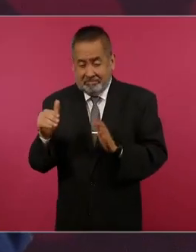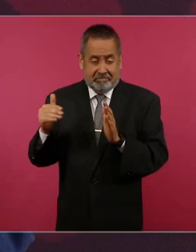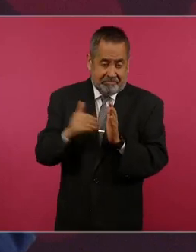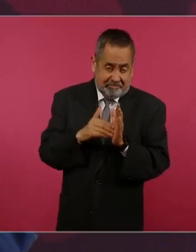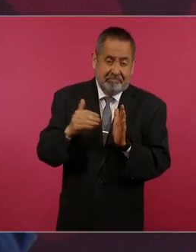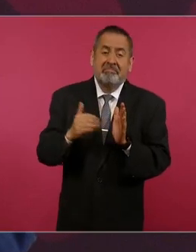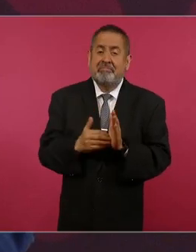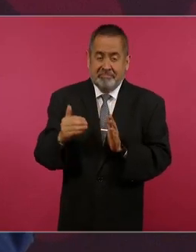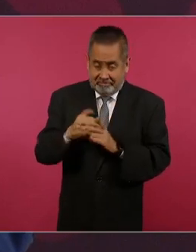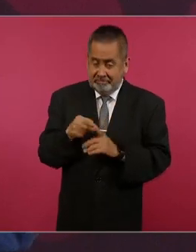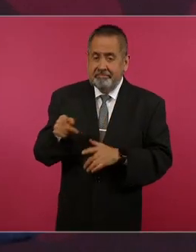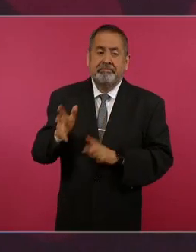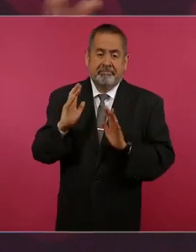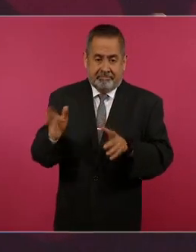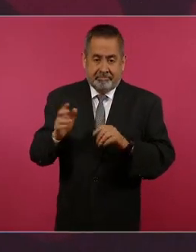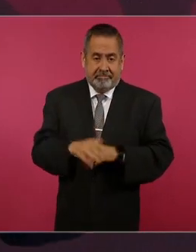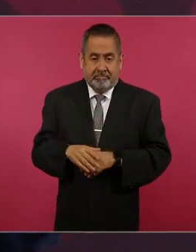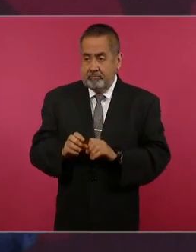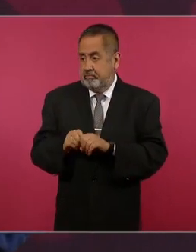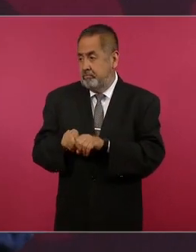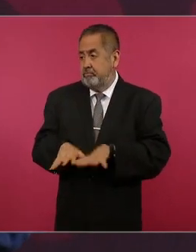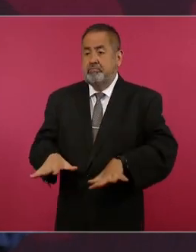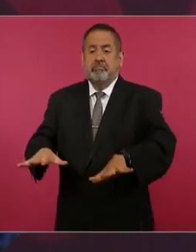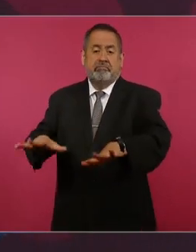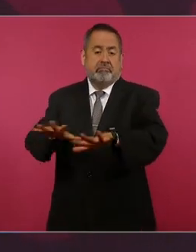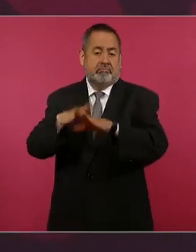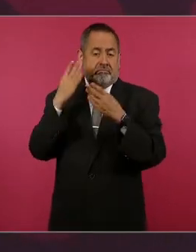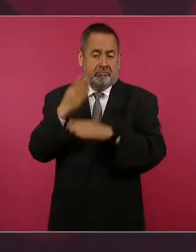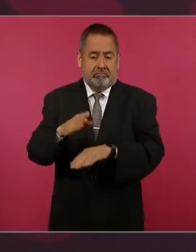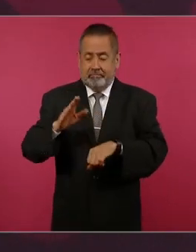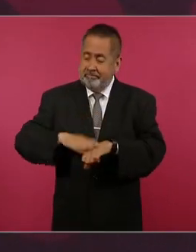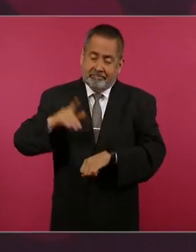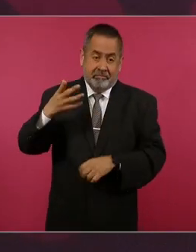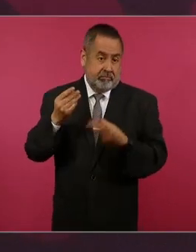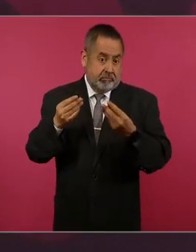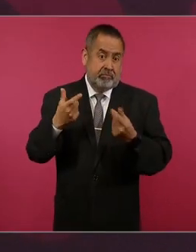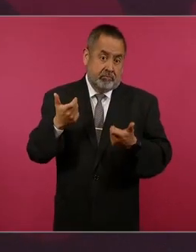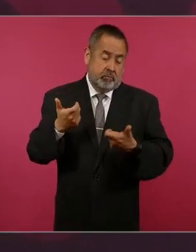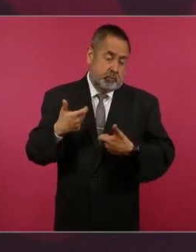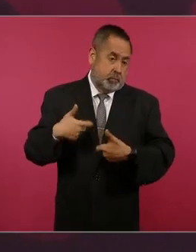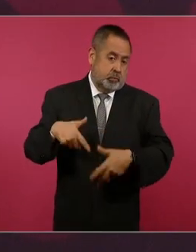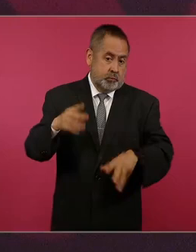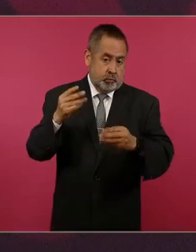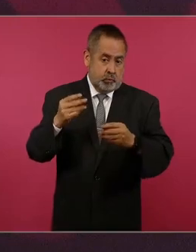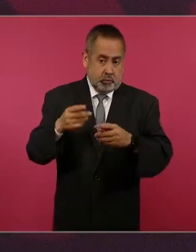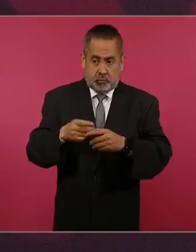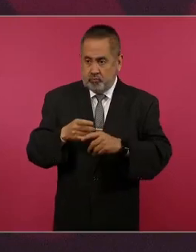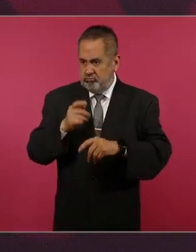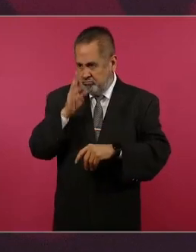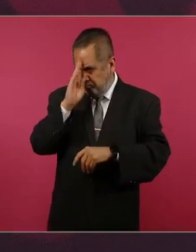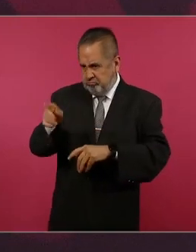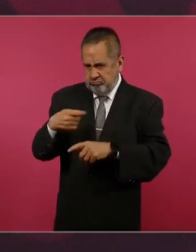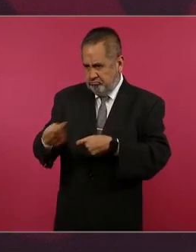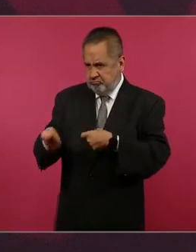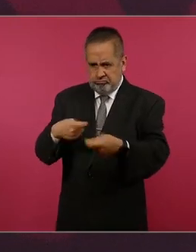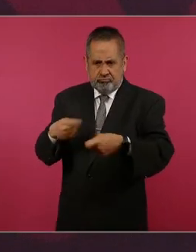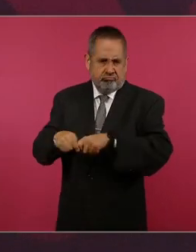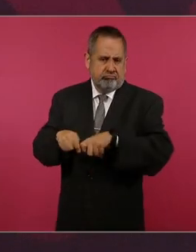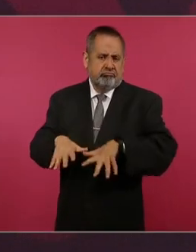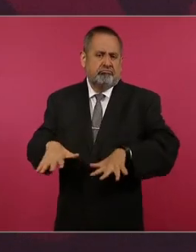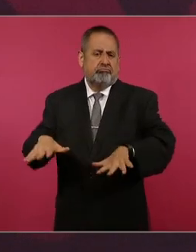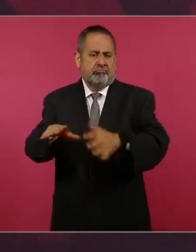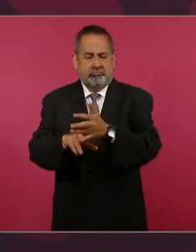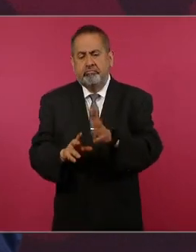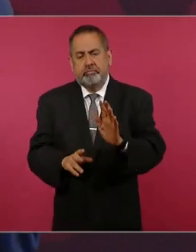por las sucursales, es bastante de manera directa. Y